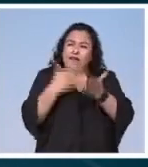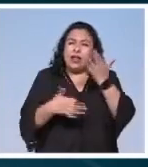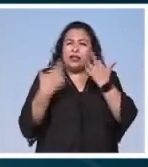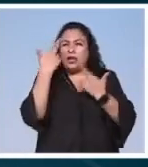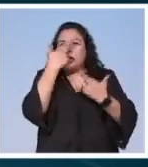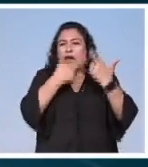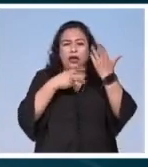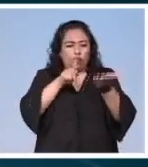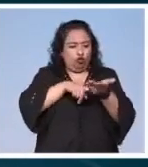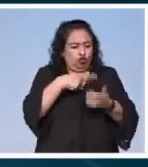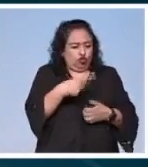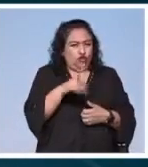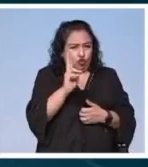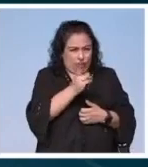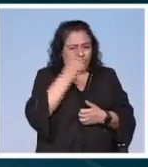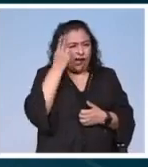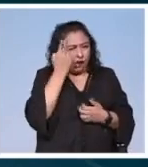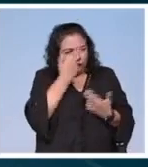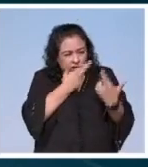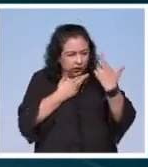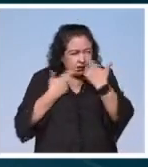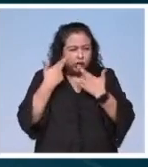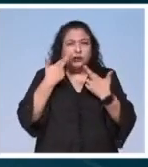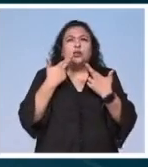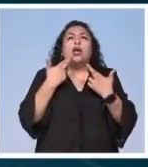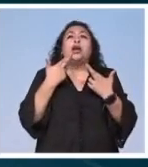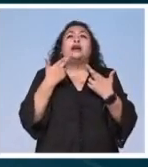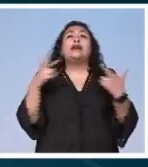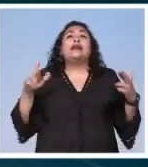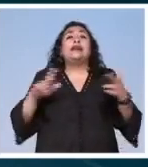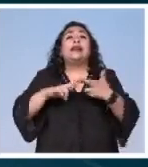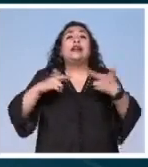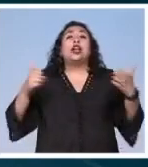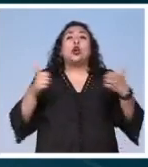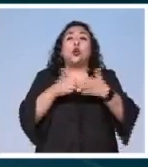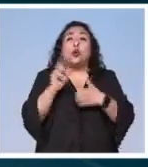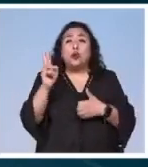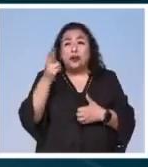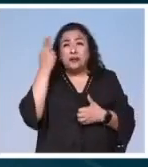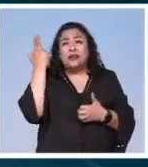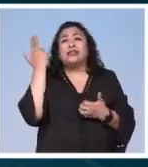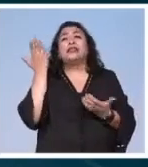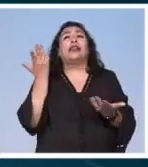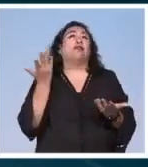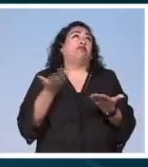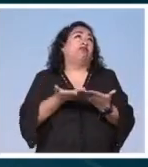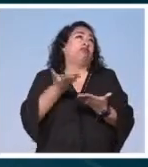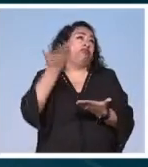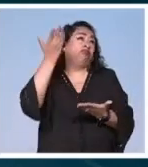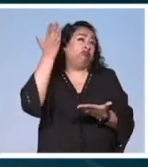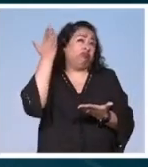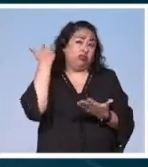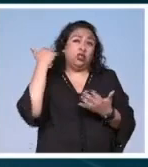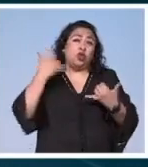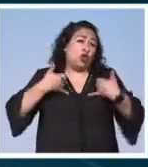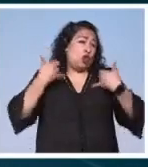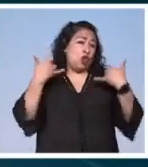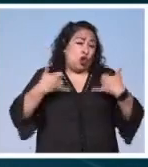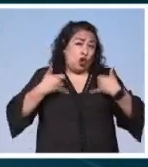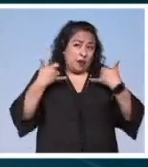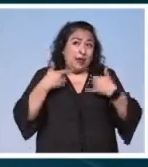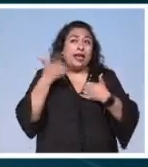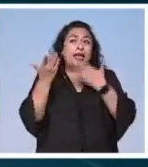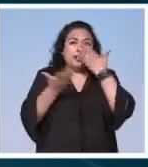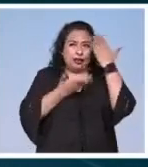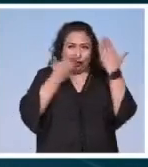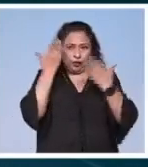desde la universidad y de esa relación que mantuvo con la universidad, podría decirse desde su juventud, ya que estudió en